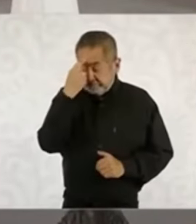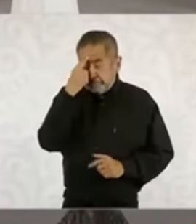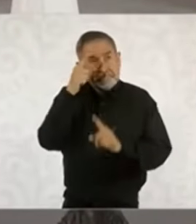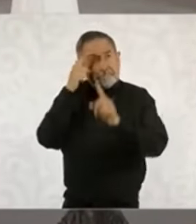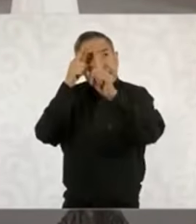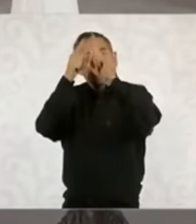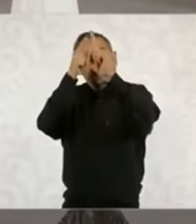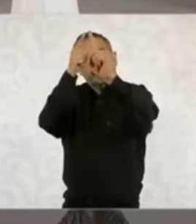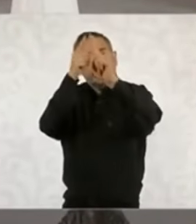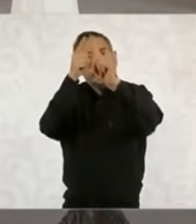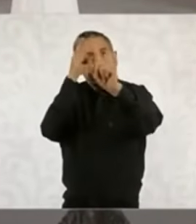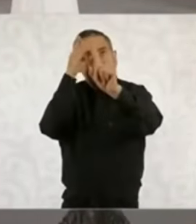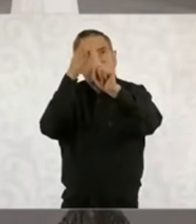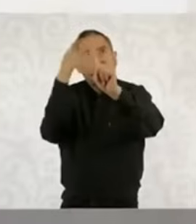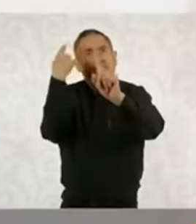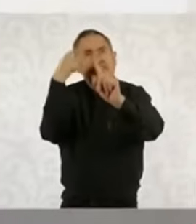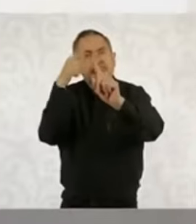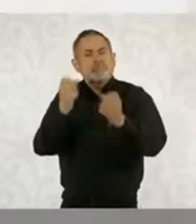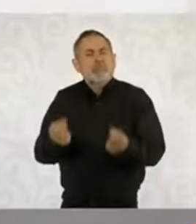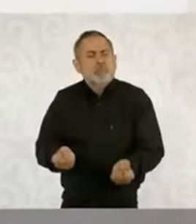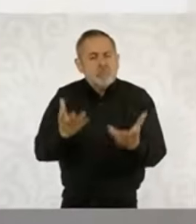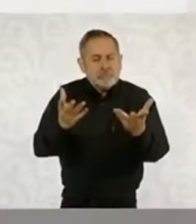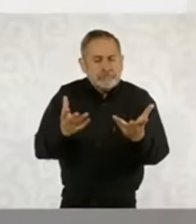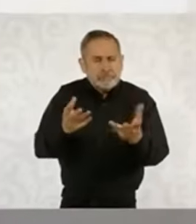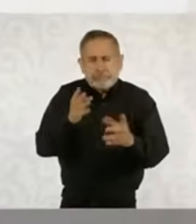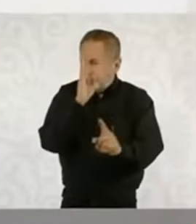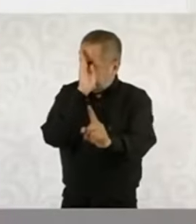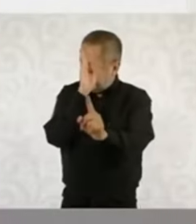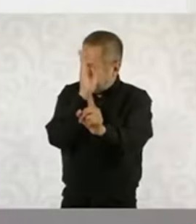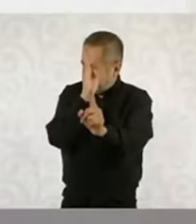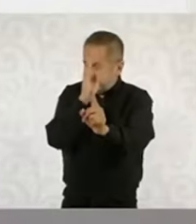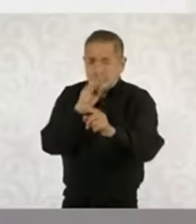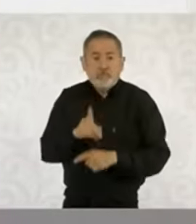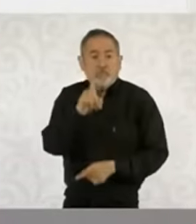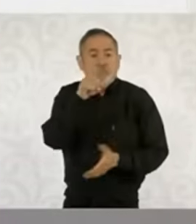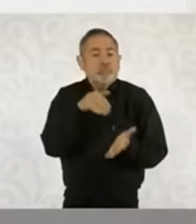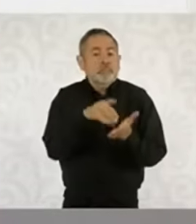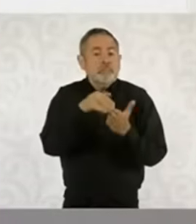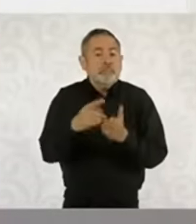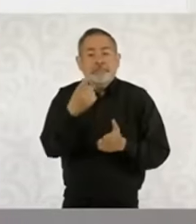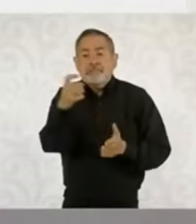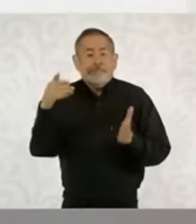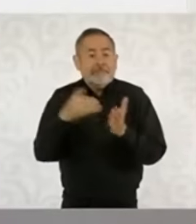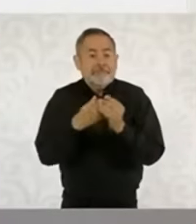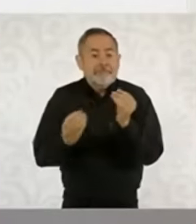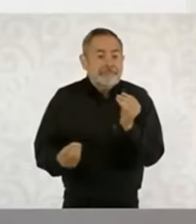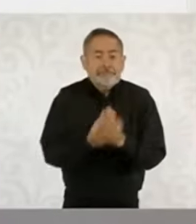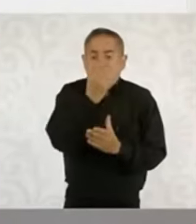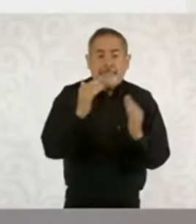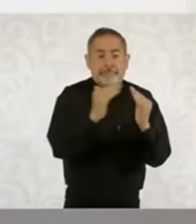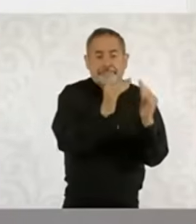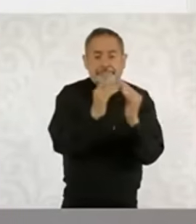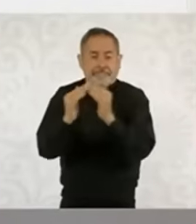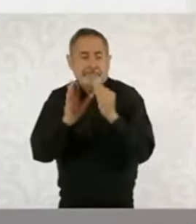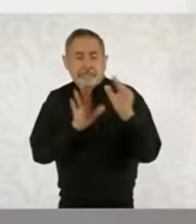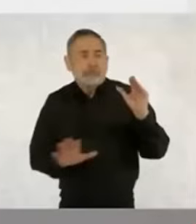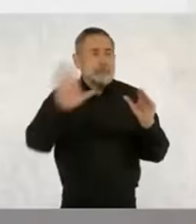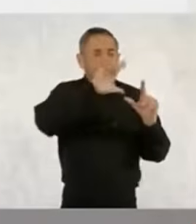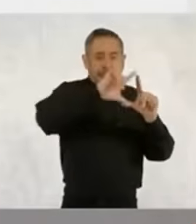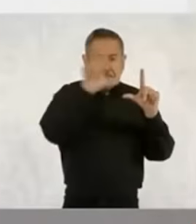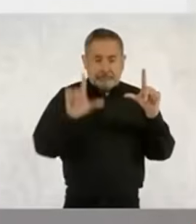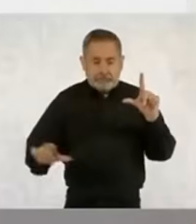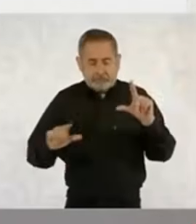si no, no tenemos un parámetro de hacia dónde vamos. 1.100.000 viviendas nuevas en el país,